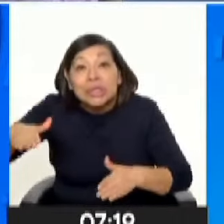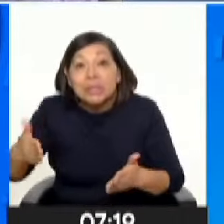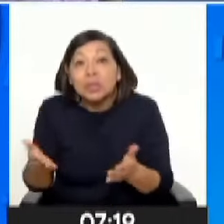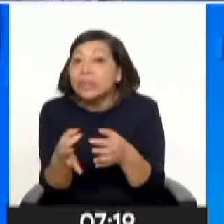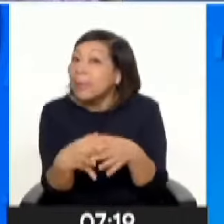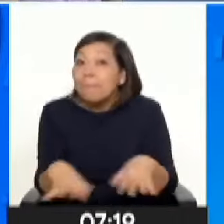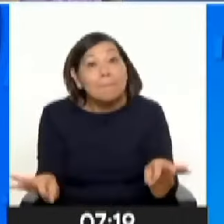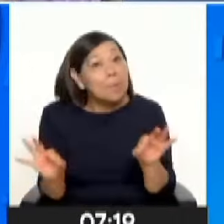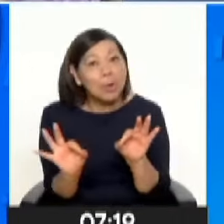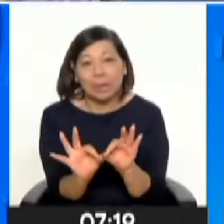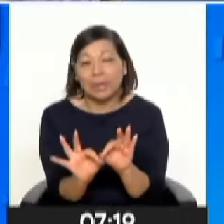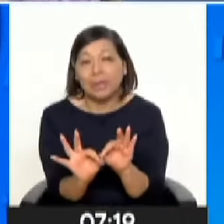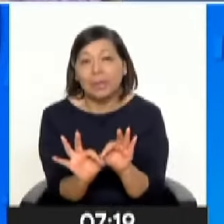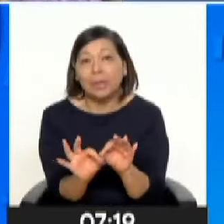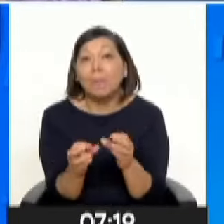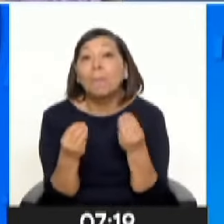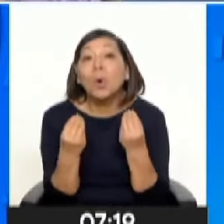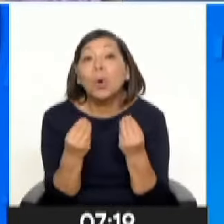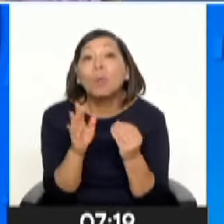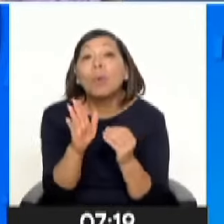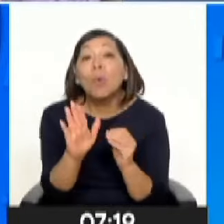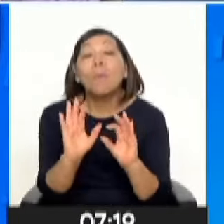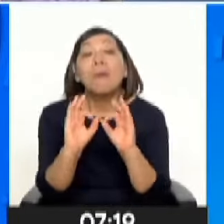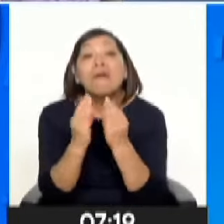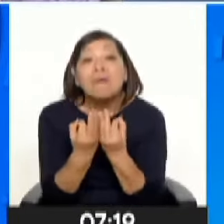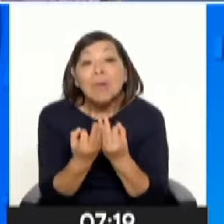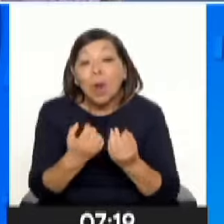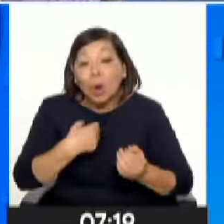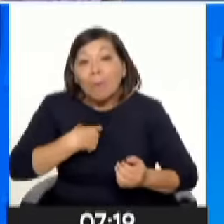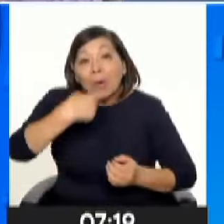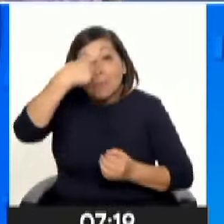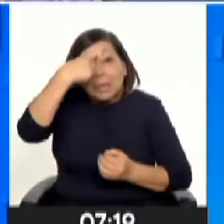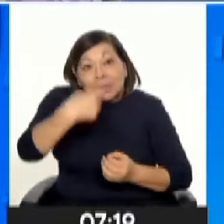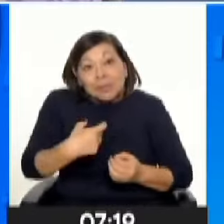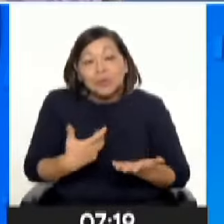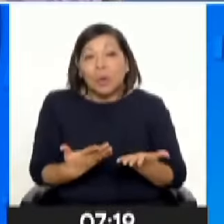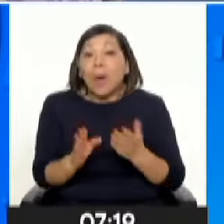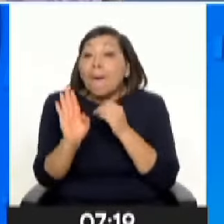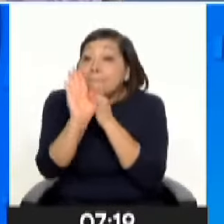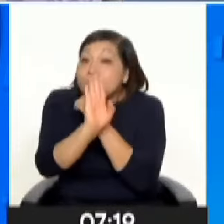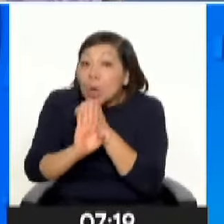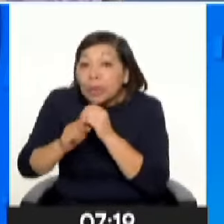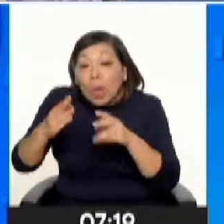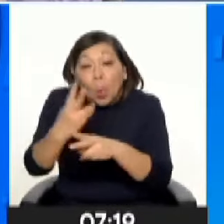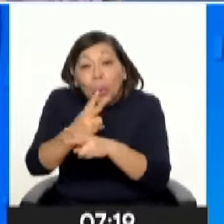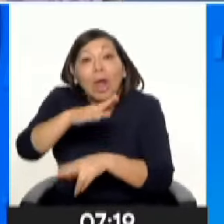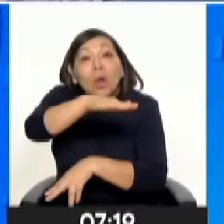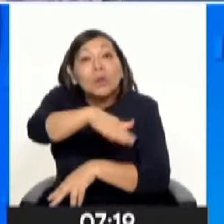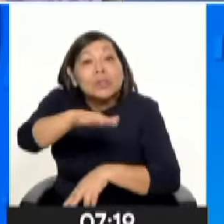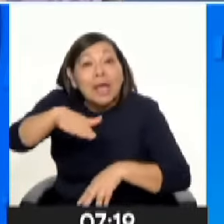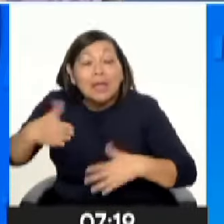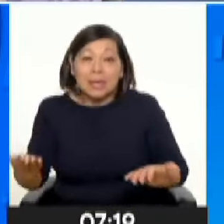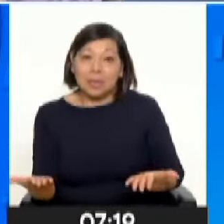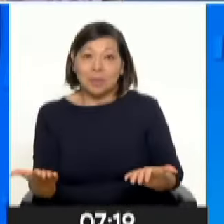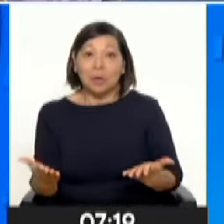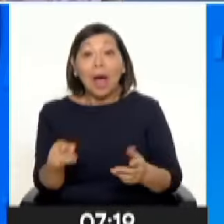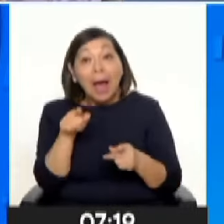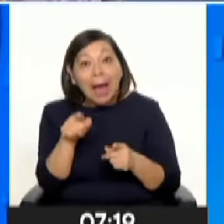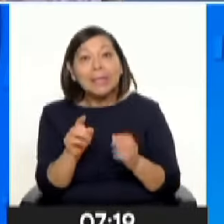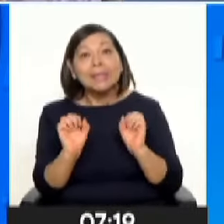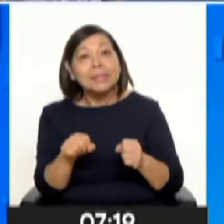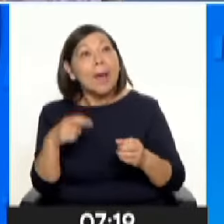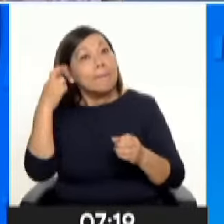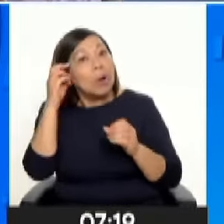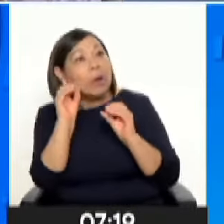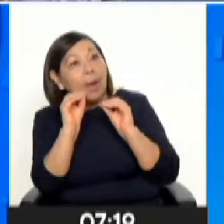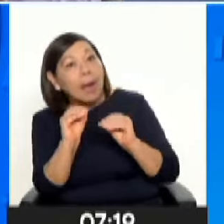todos, como sociedad, como familia, como personas, protejamos a los niños. Y a partir de ahí, que haya